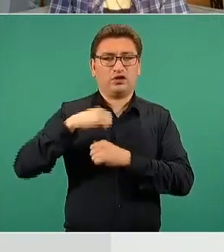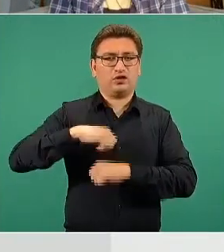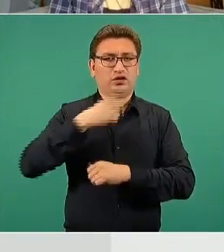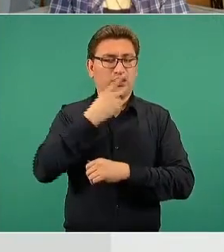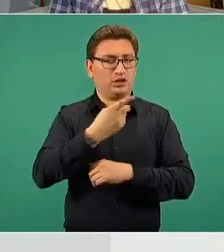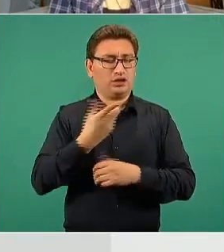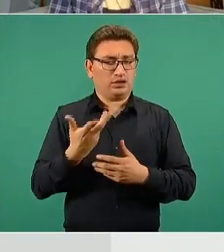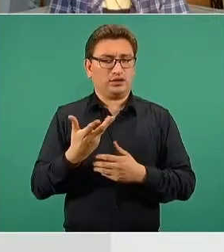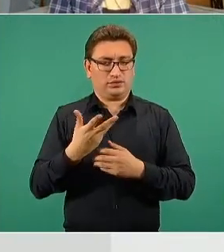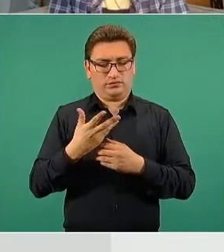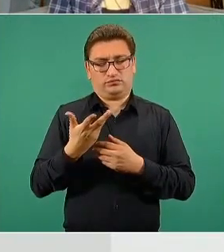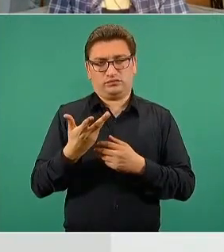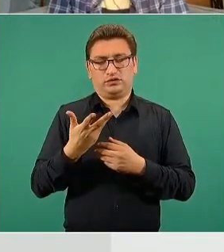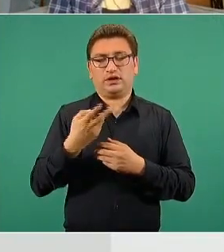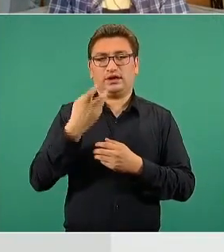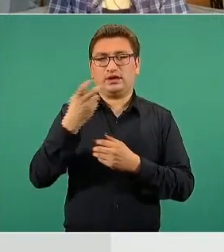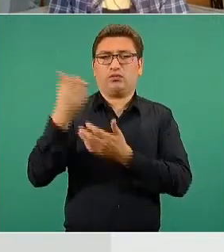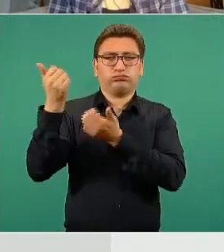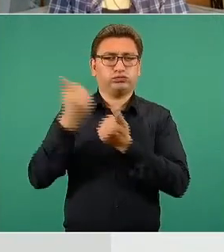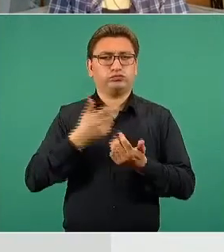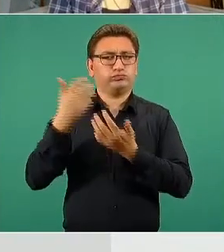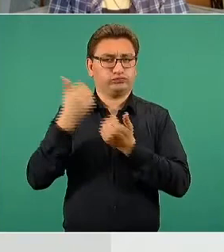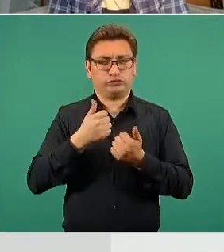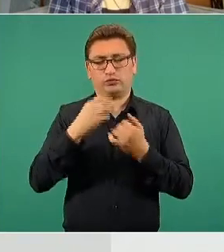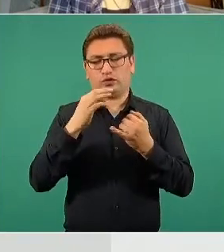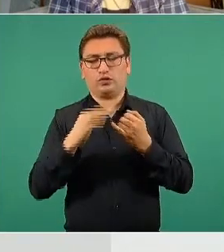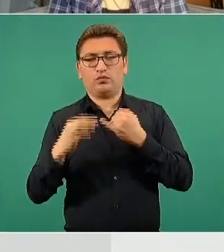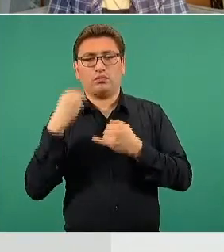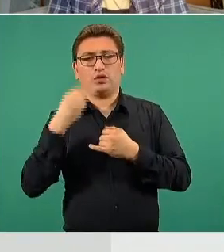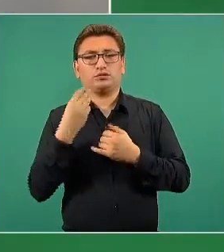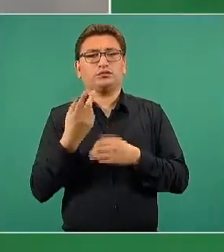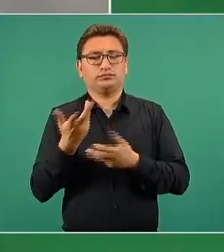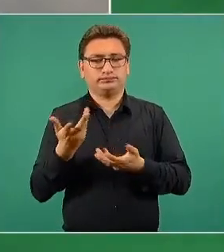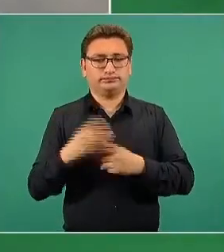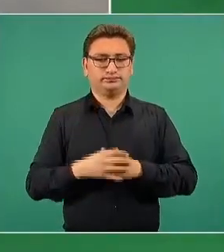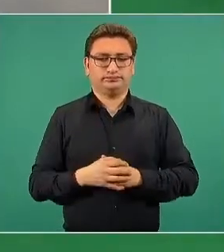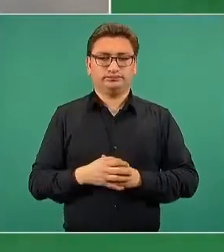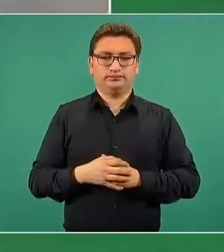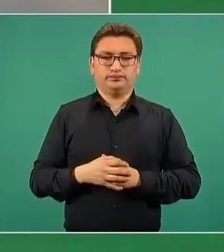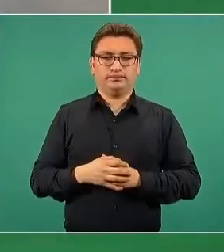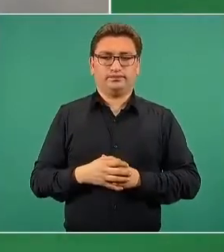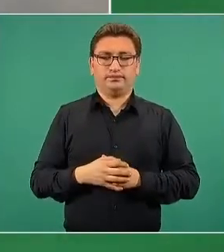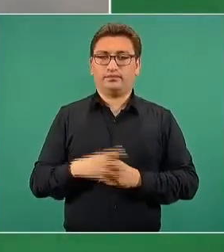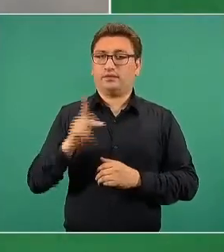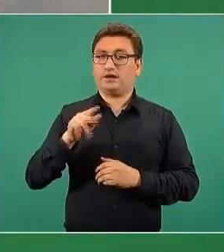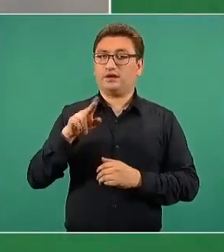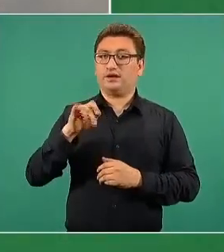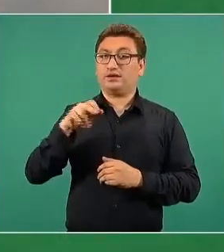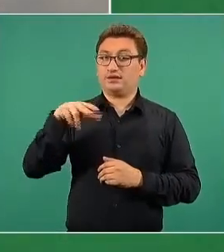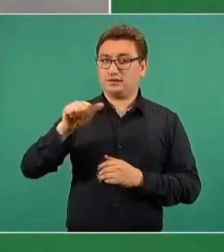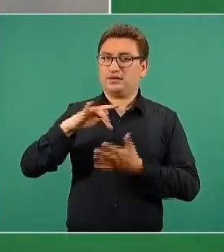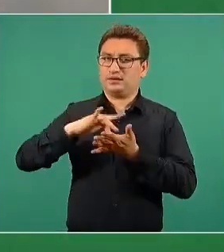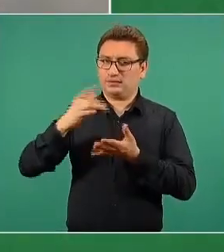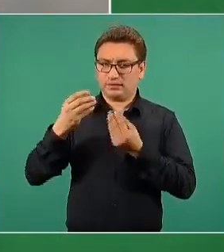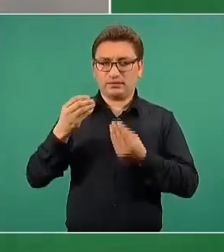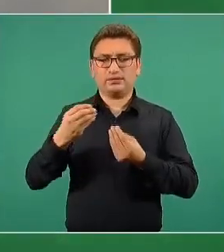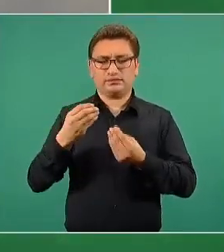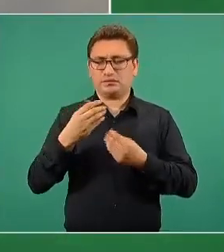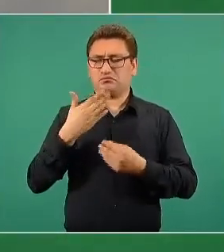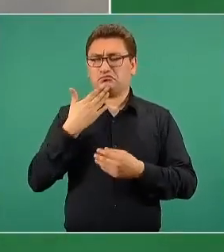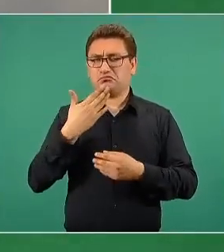autoridades federales que se estarían recibiendo a finales de marzo, doctor? Karina, muchísimas gracias por la pregunta,